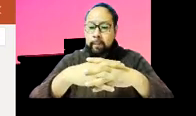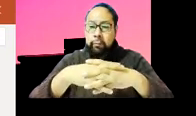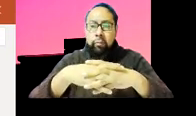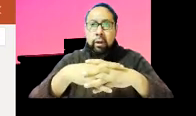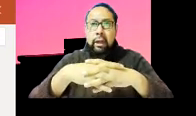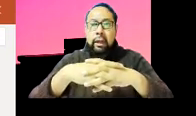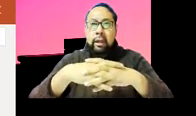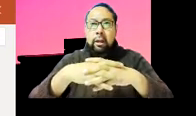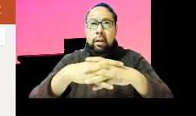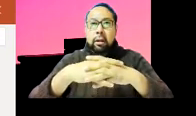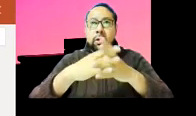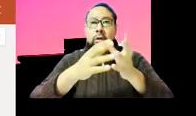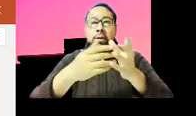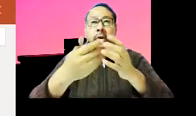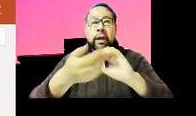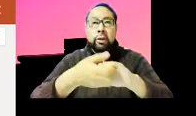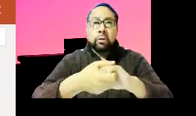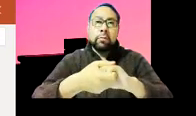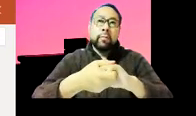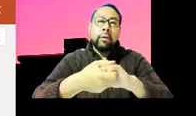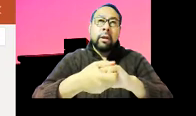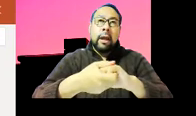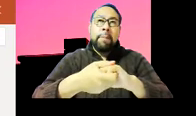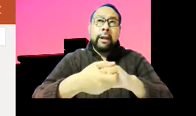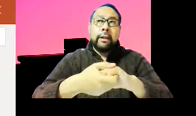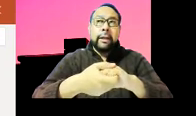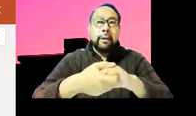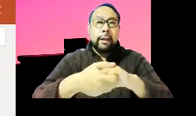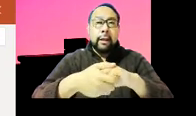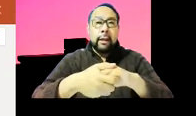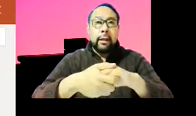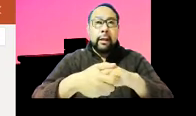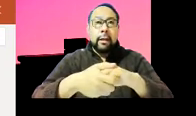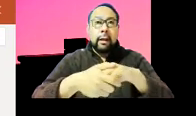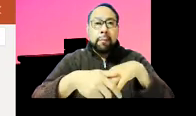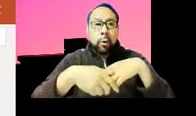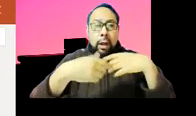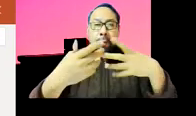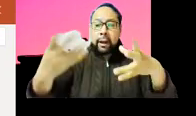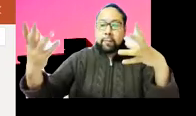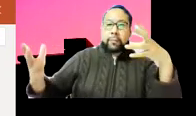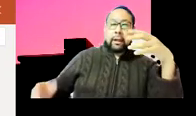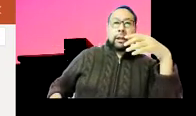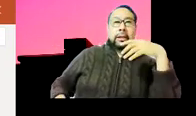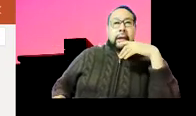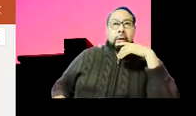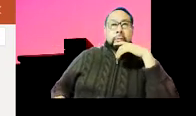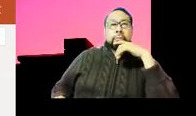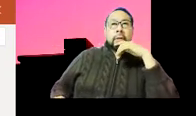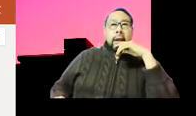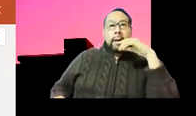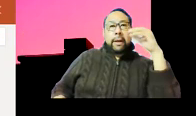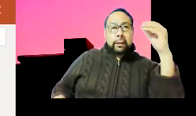cuenta, en los últimos años, a partir del problema del